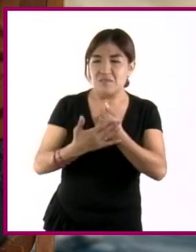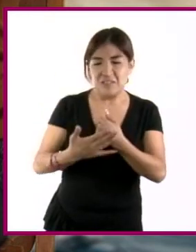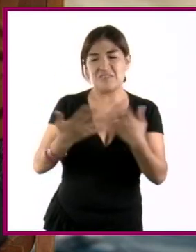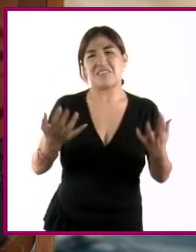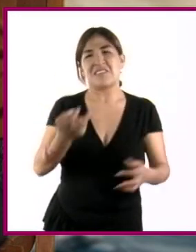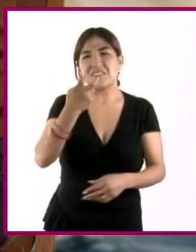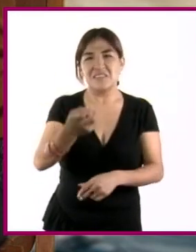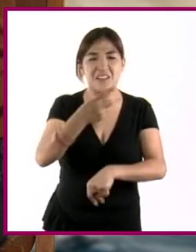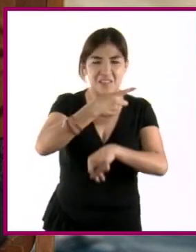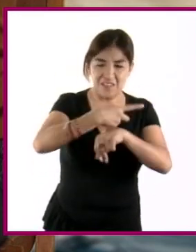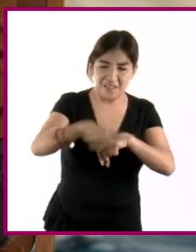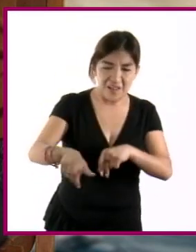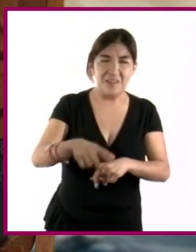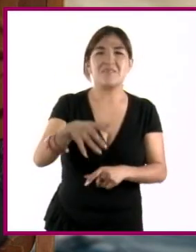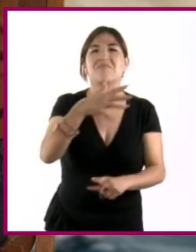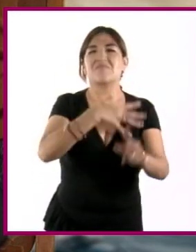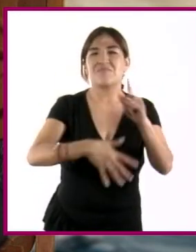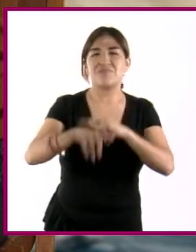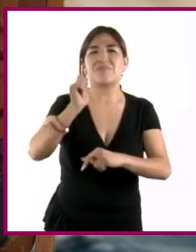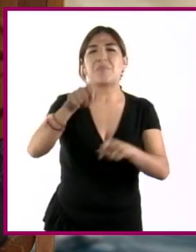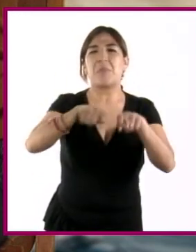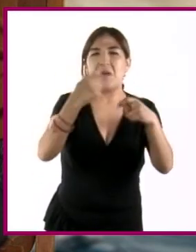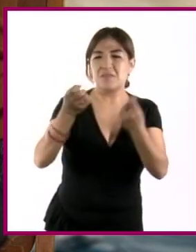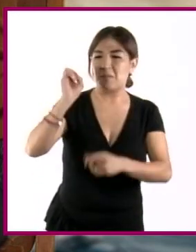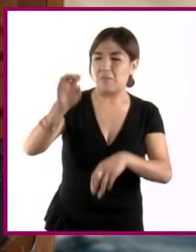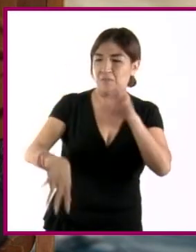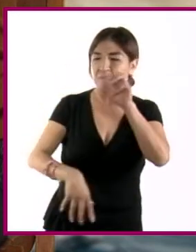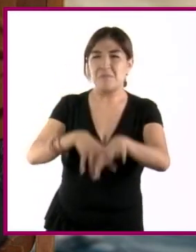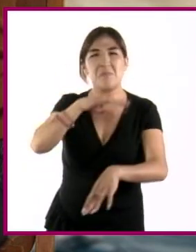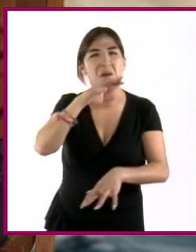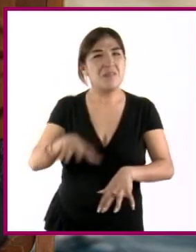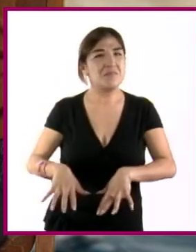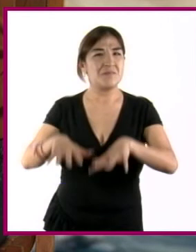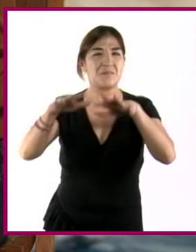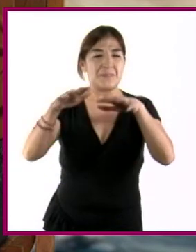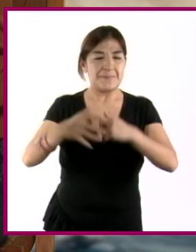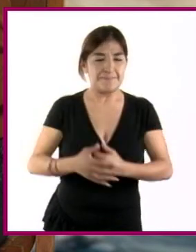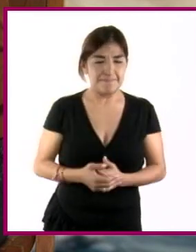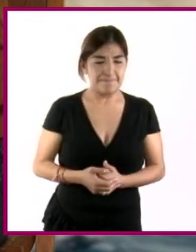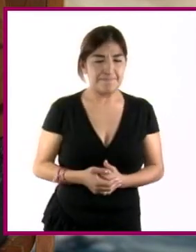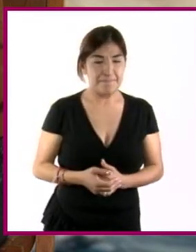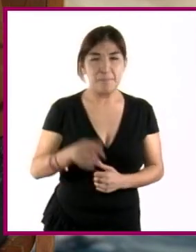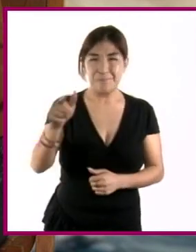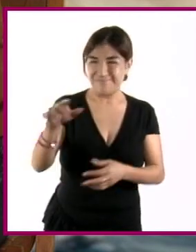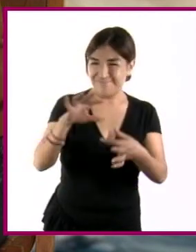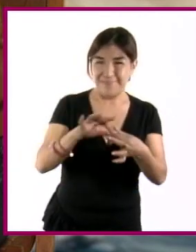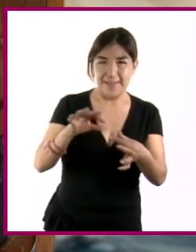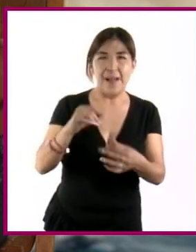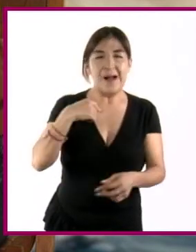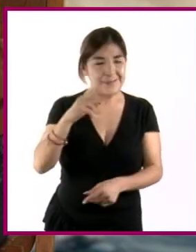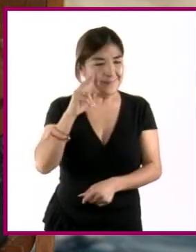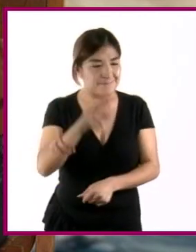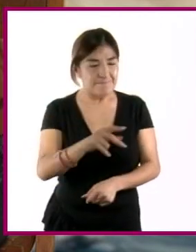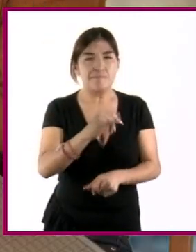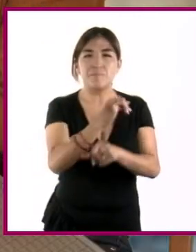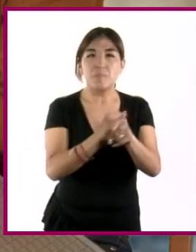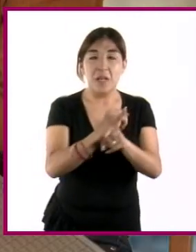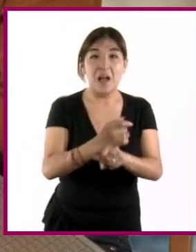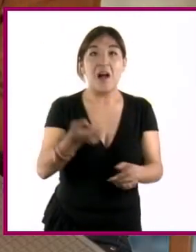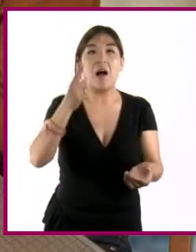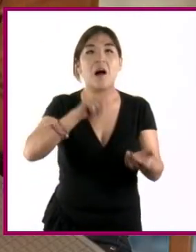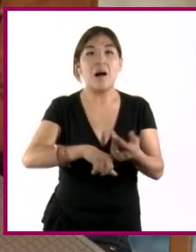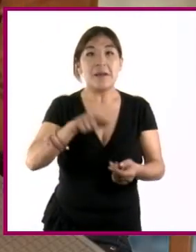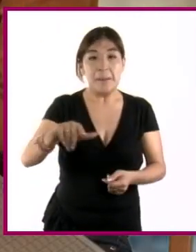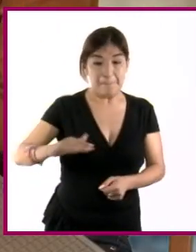plástico que le arrojamos a diario. Ahora que dices eso, encontré un estudio sobre microplásticos en peces de México